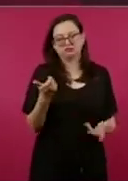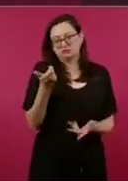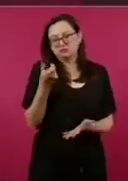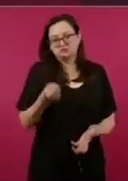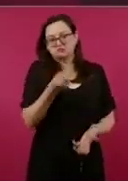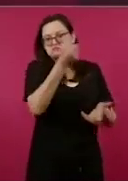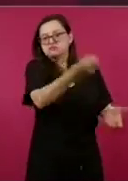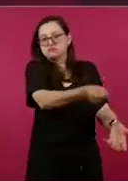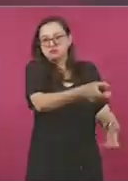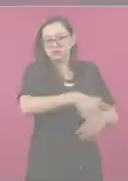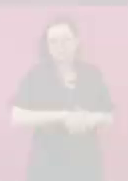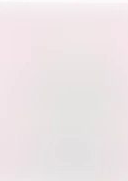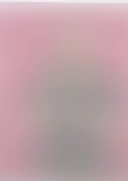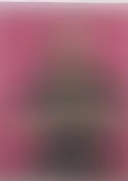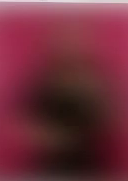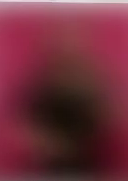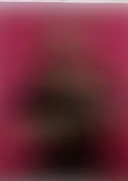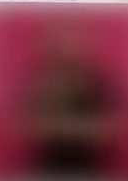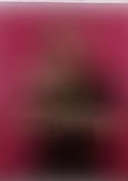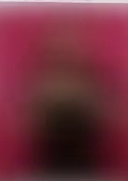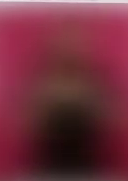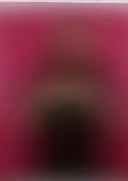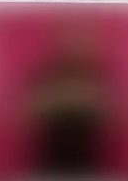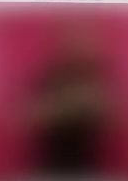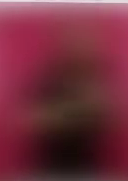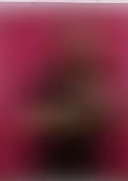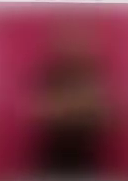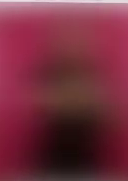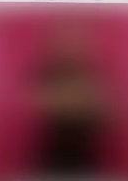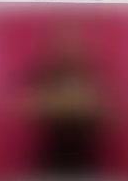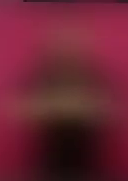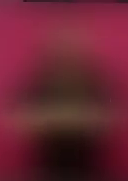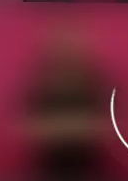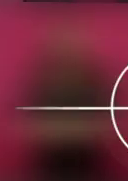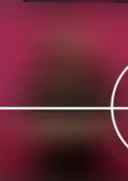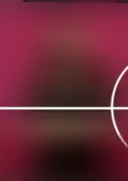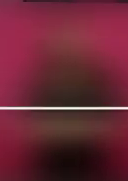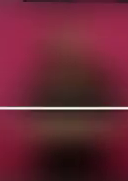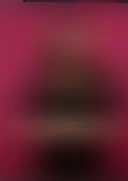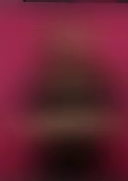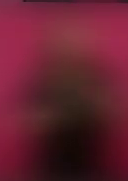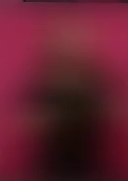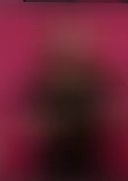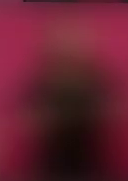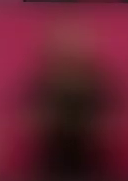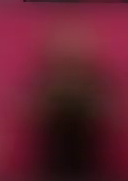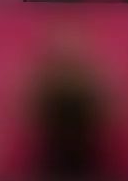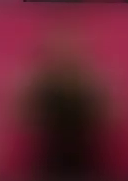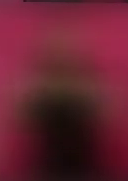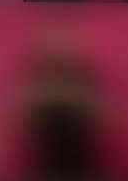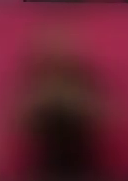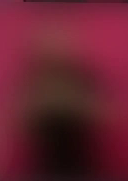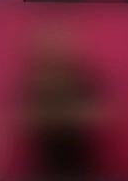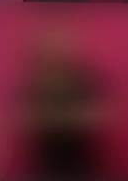autoridades estatales Esto va aparejado de